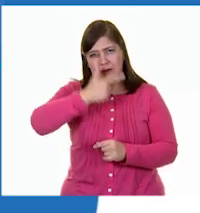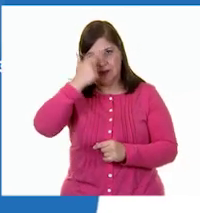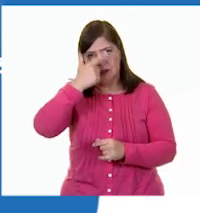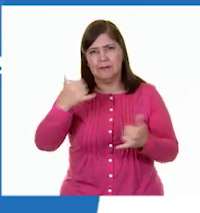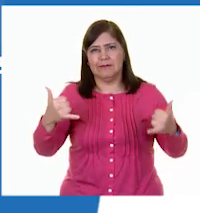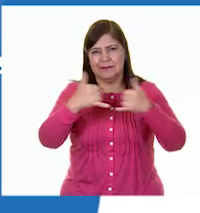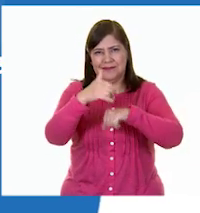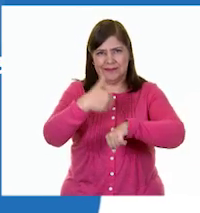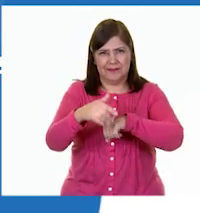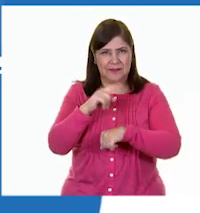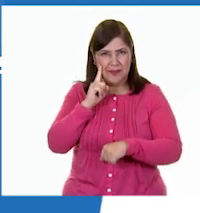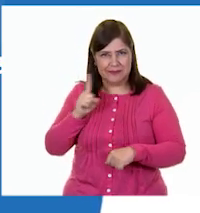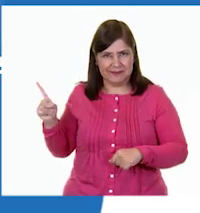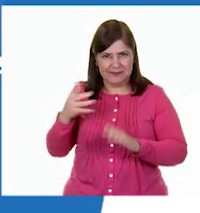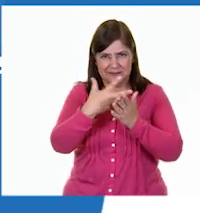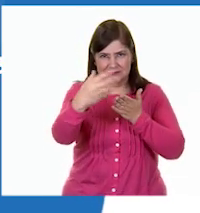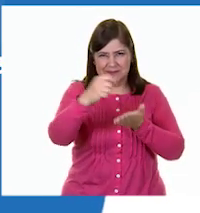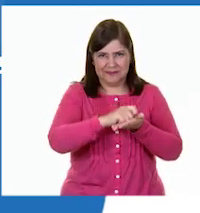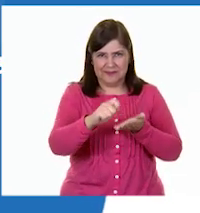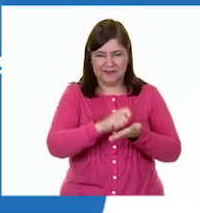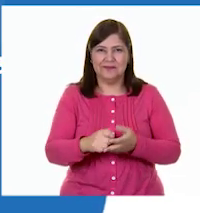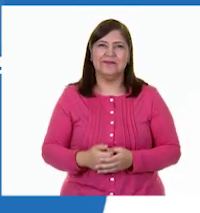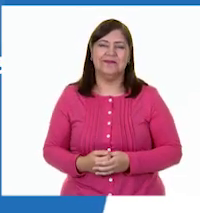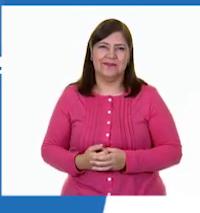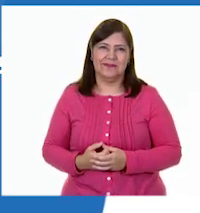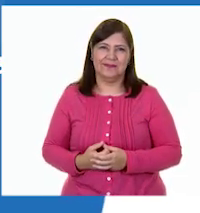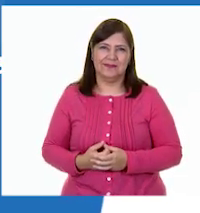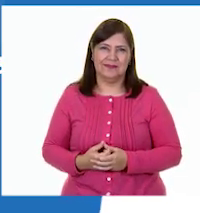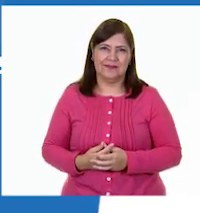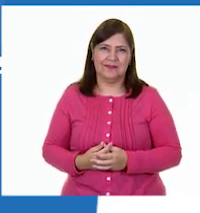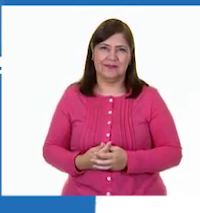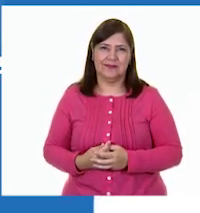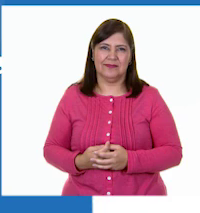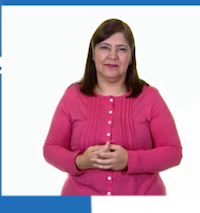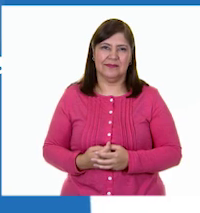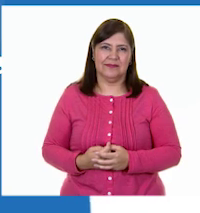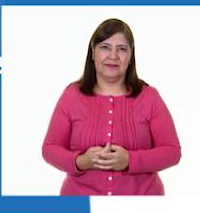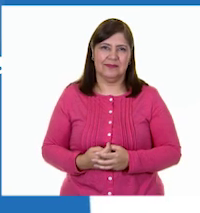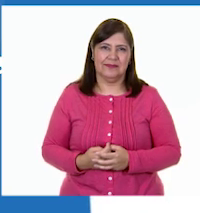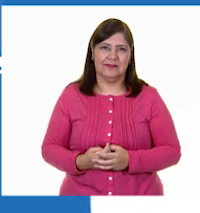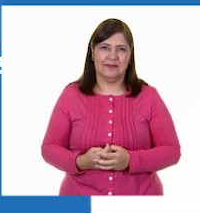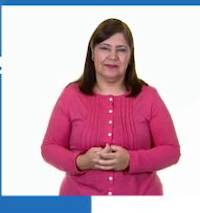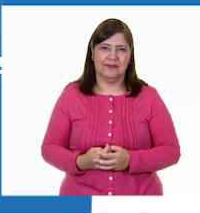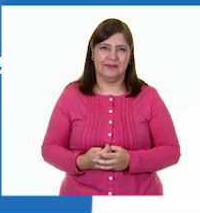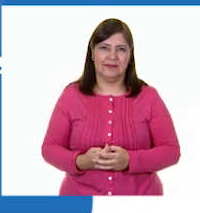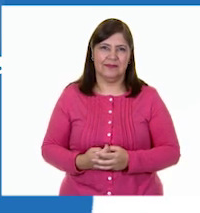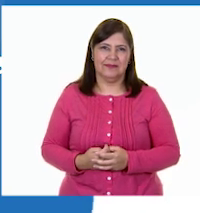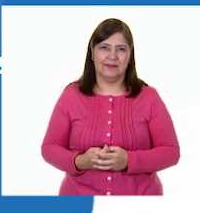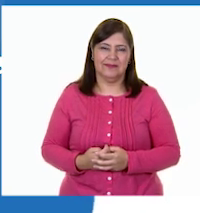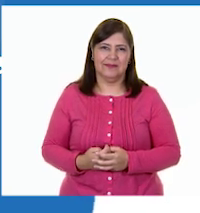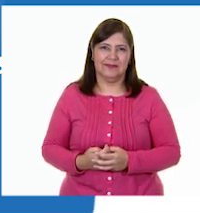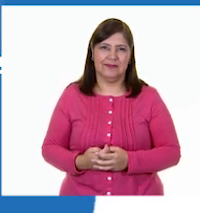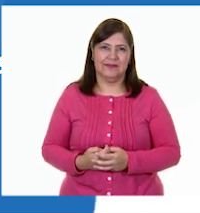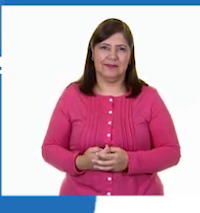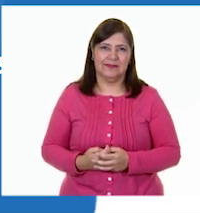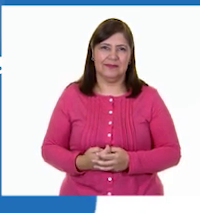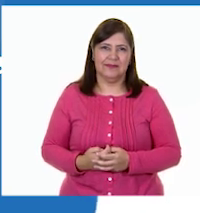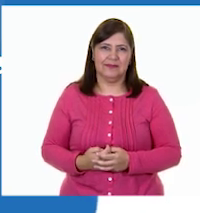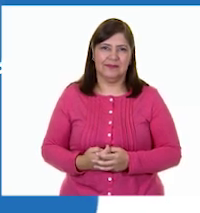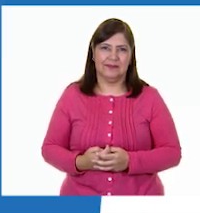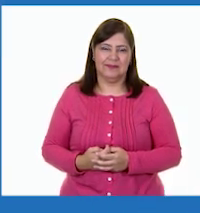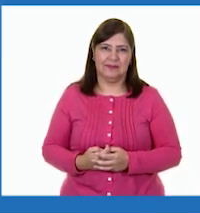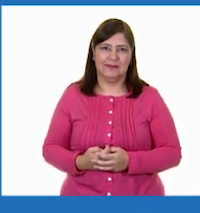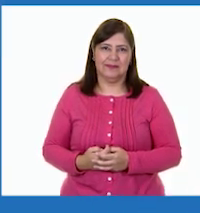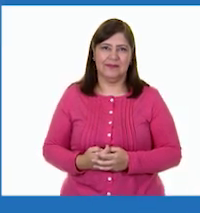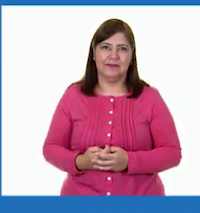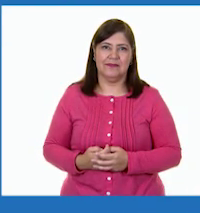al teléfono 55 41 72 04 13. ¡Son 100